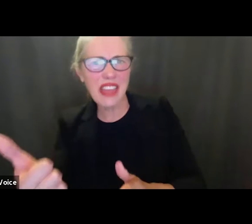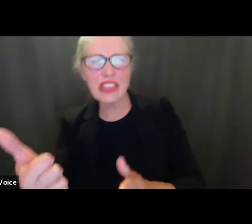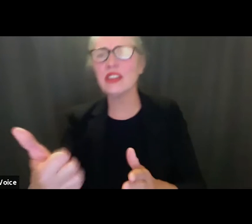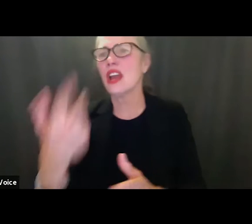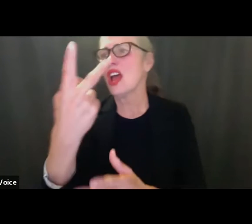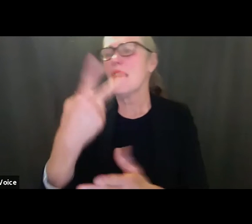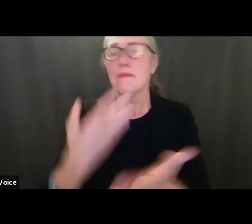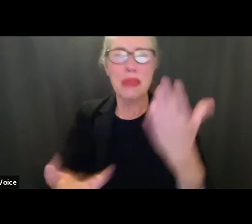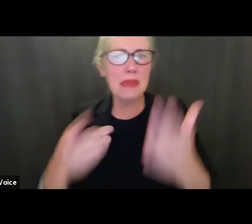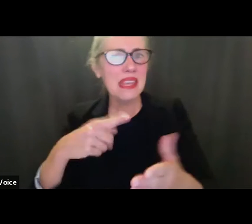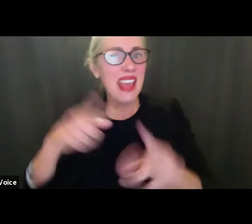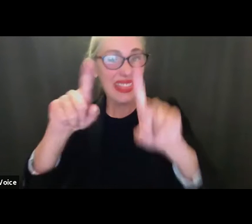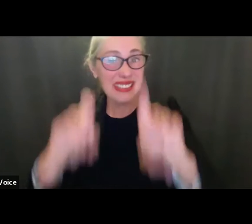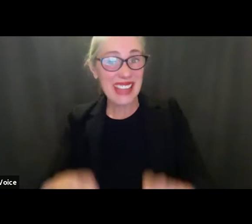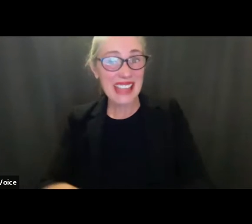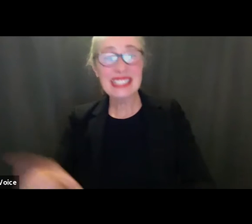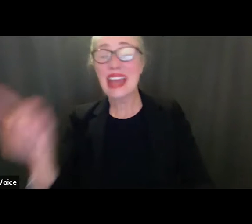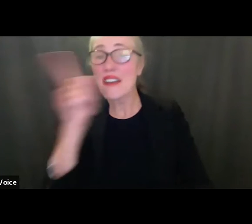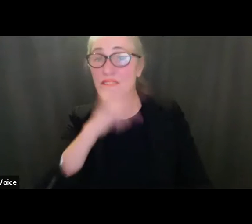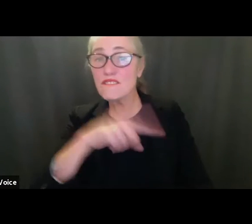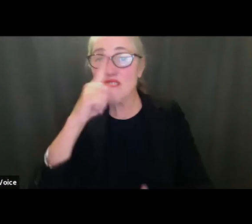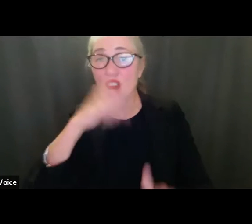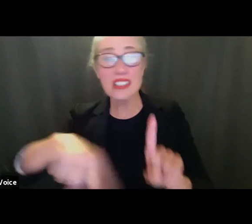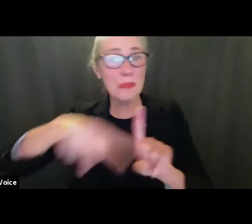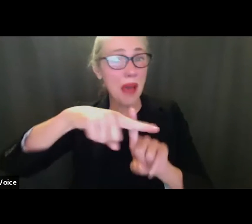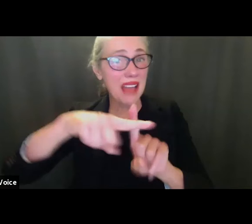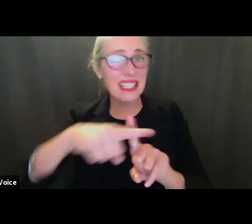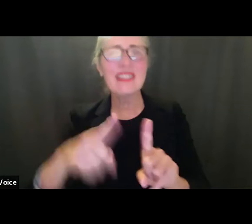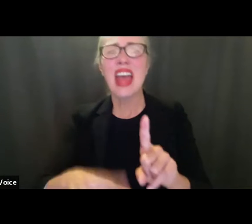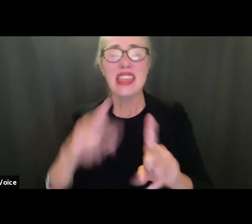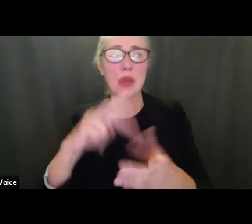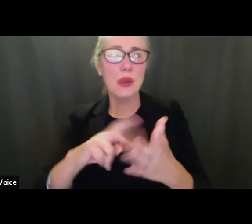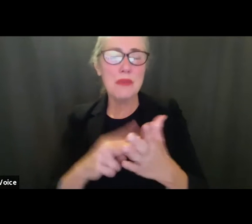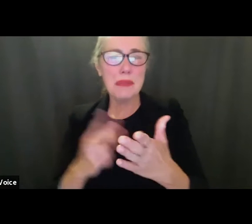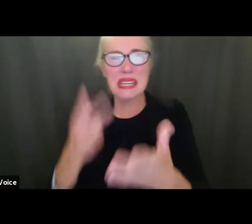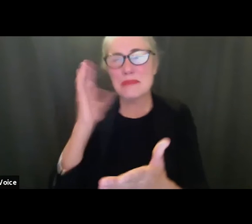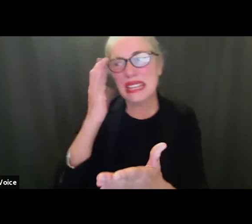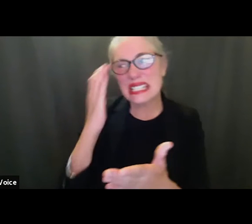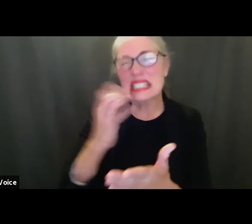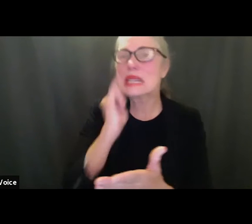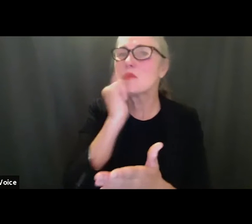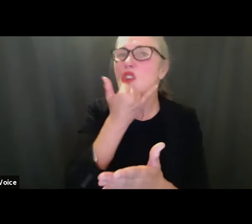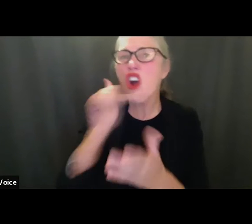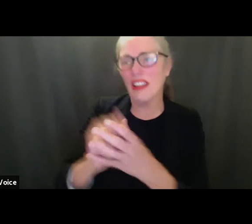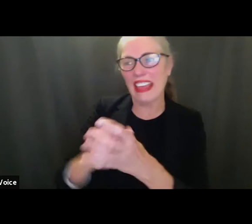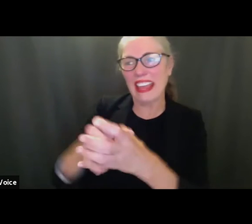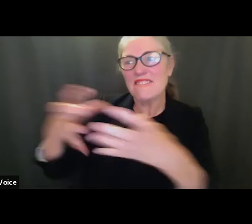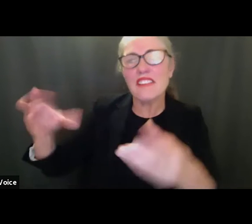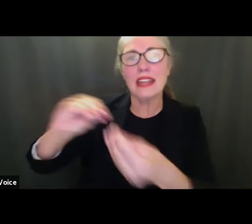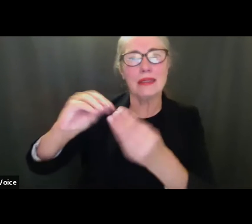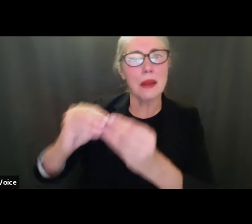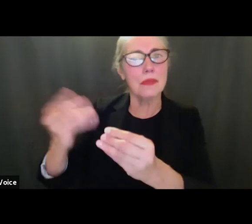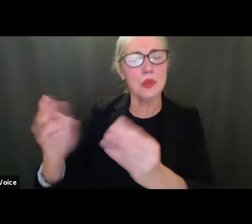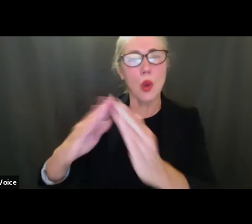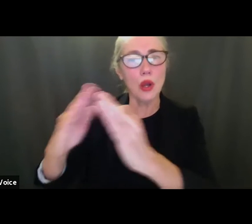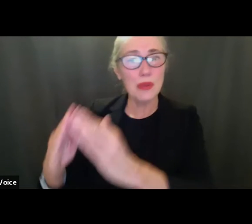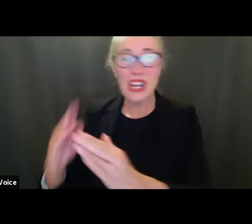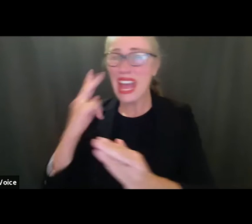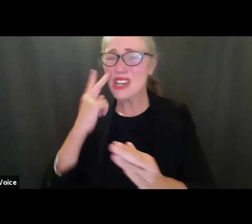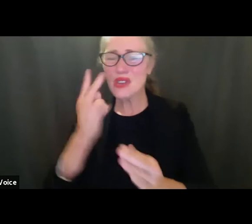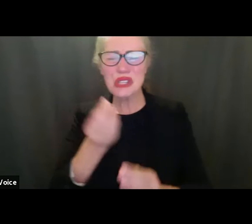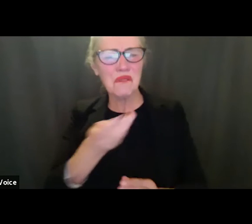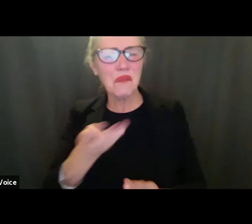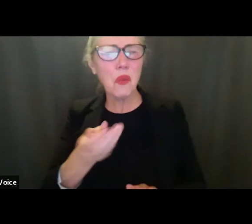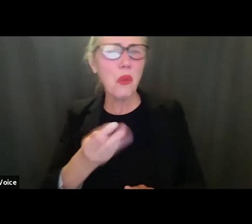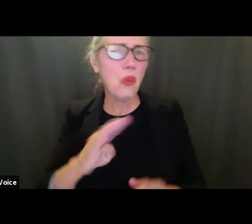otro. El hecho de que hay falsos positivos, lo cual inflaría los números en una comunidad. Y en general, pues